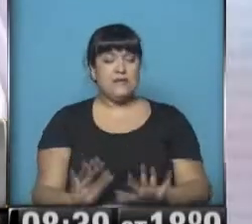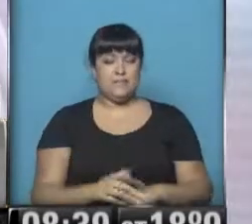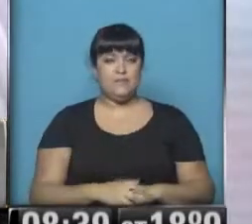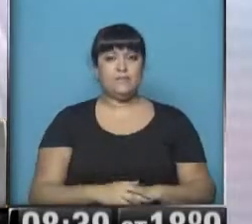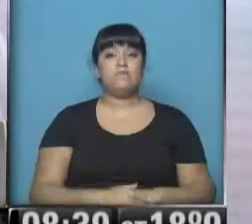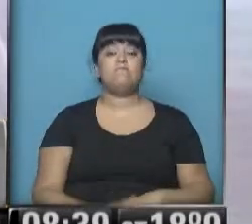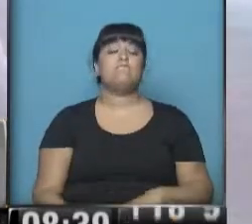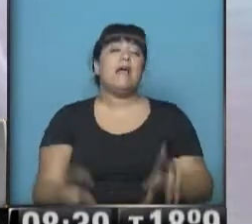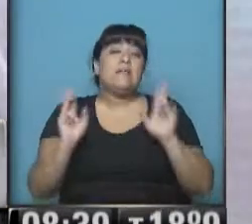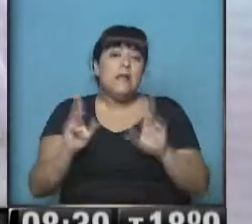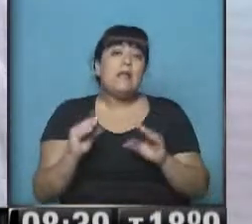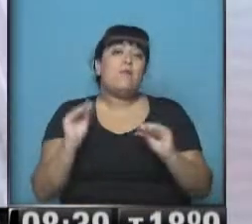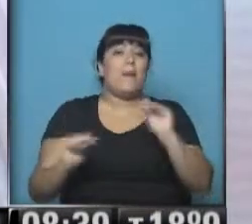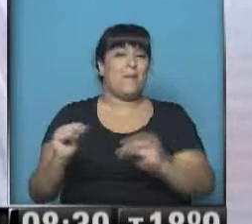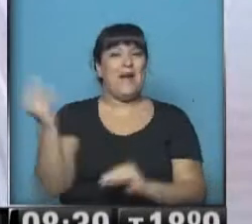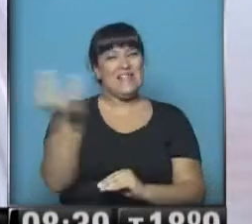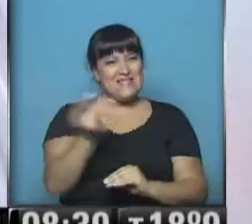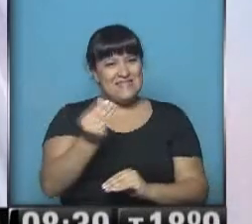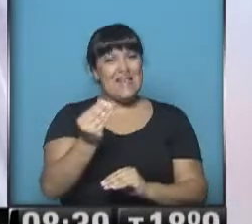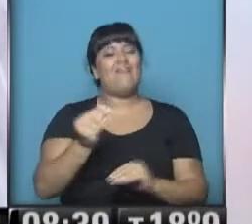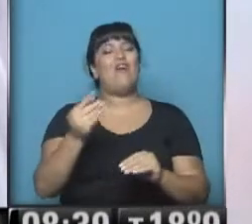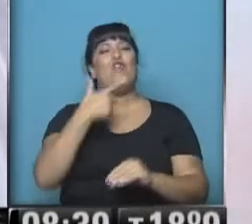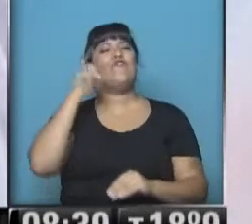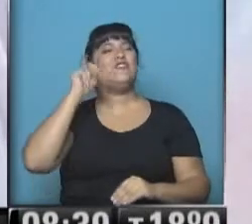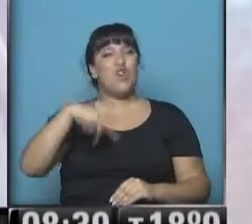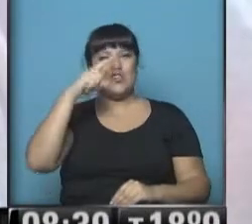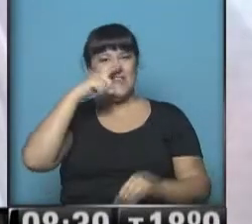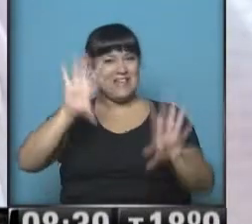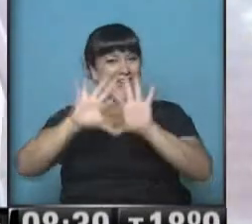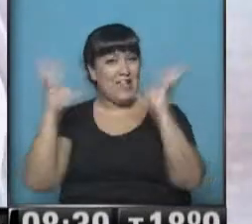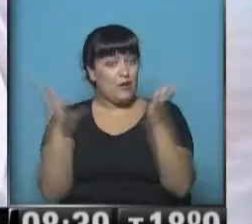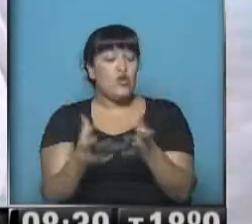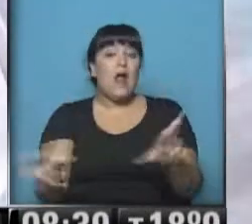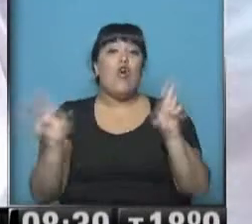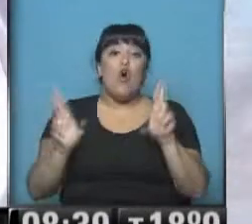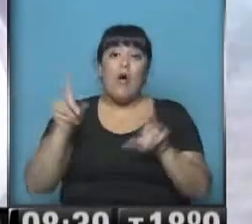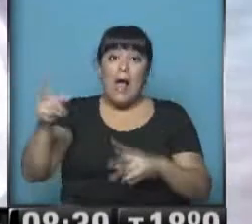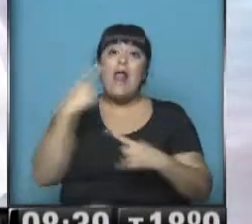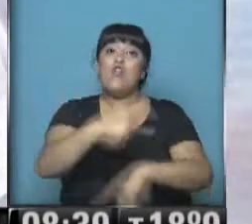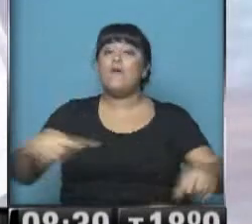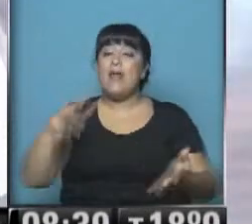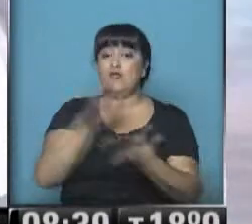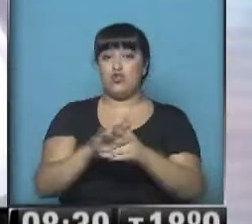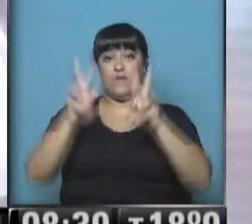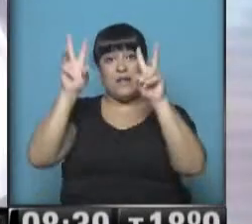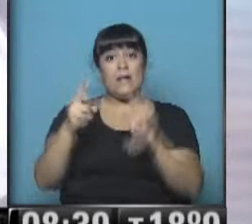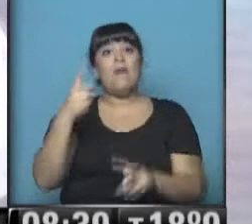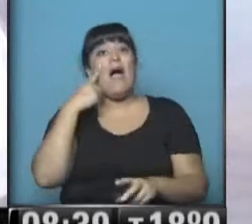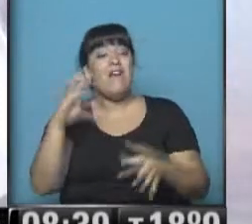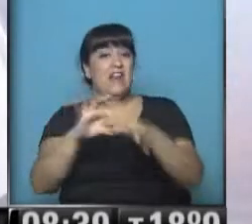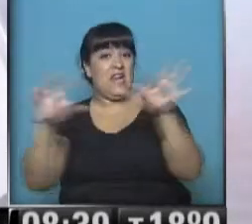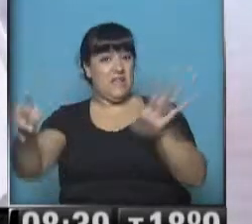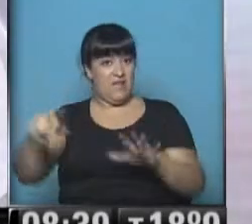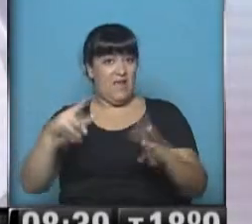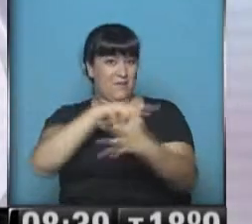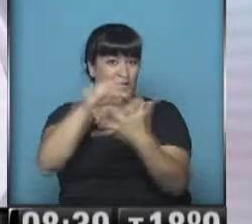más detalles seguramente el estado anunció 7 internacional esperemos que ya con con novedades herrera